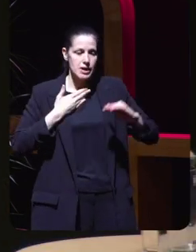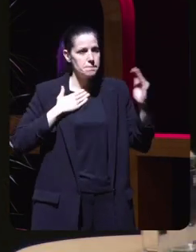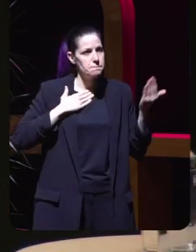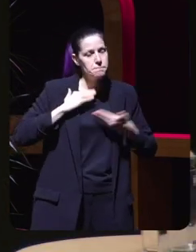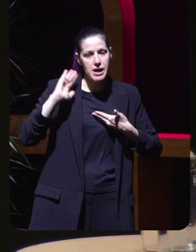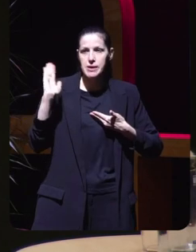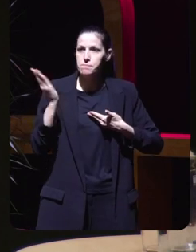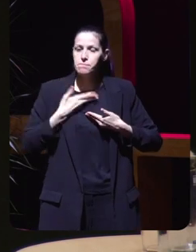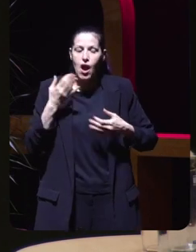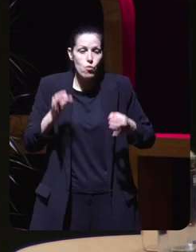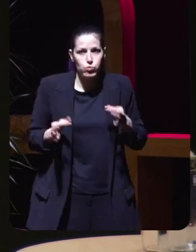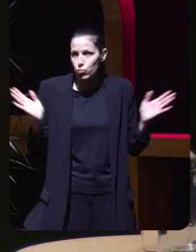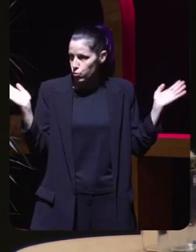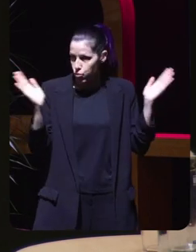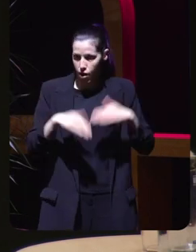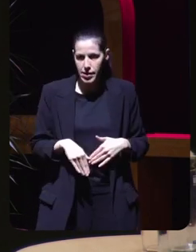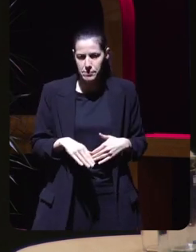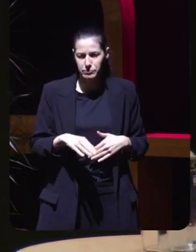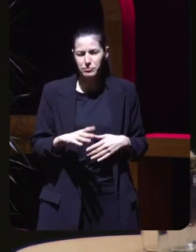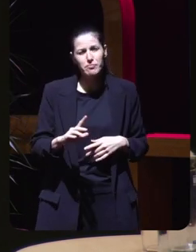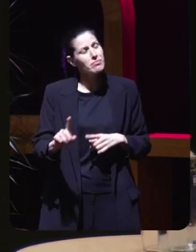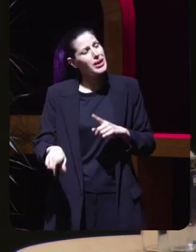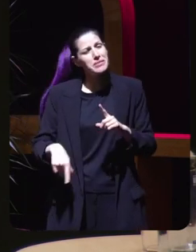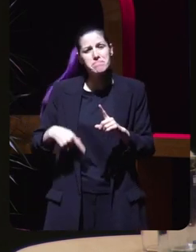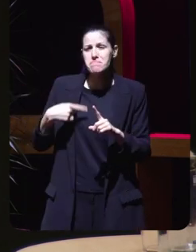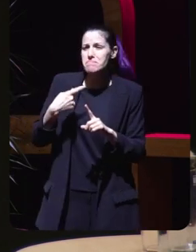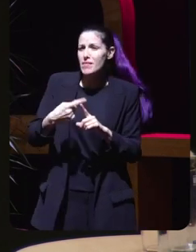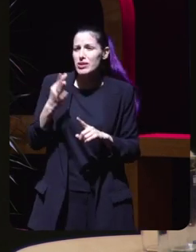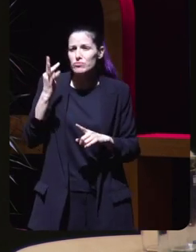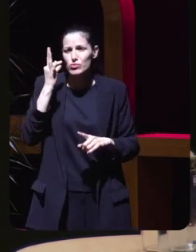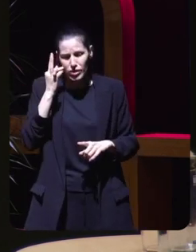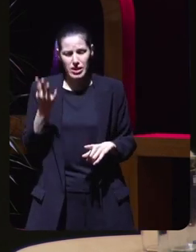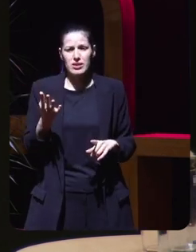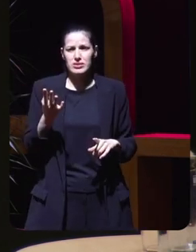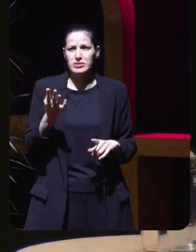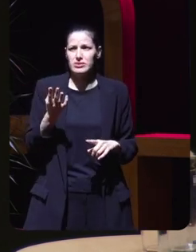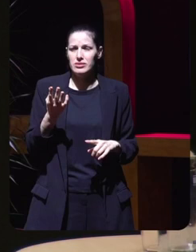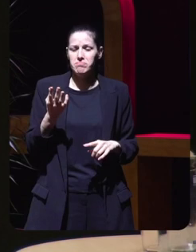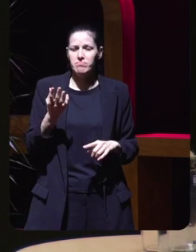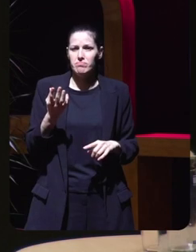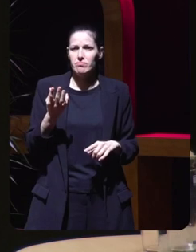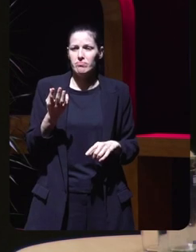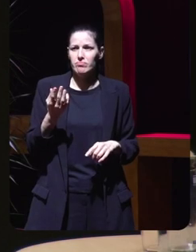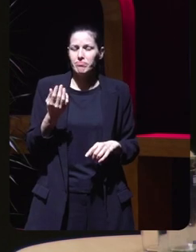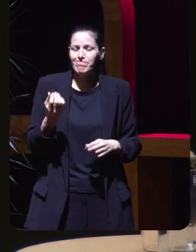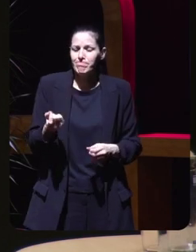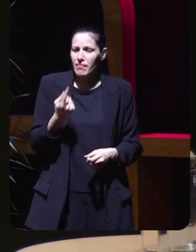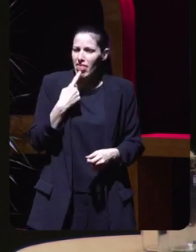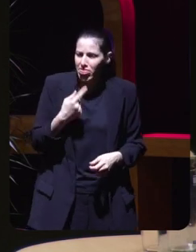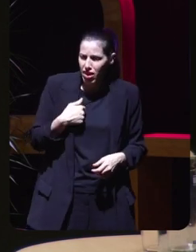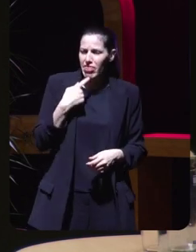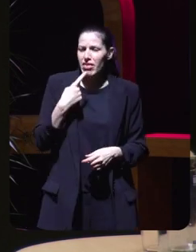injusticias y tal ainda por arriba anda por arriba Muchas veces tenemos que escuitar no permiten el uso de decirnos Pues cómo tenemos que